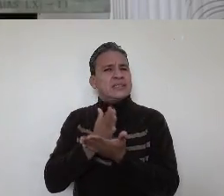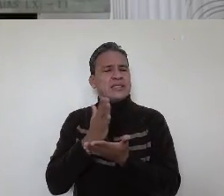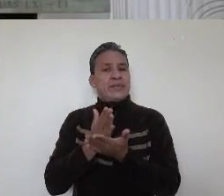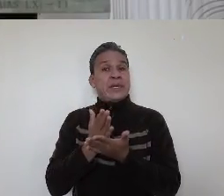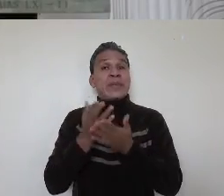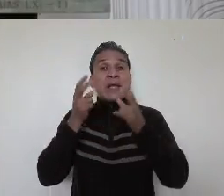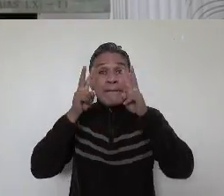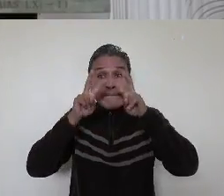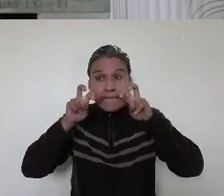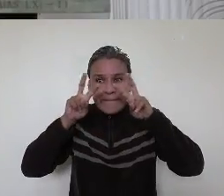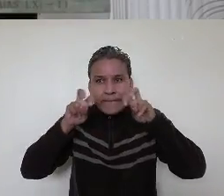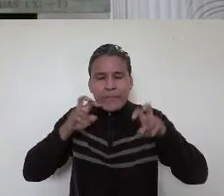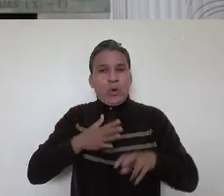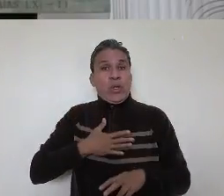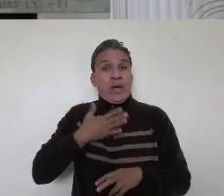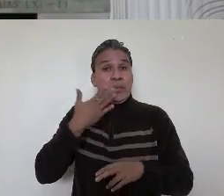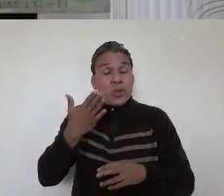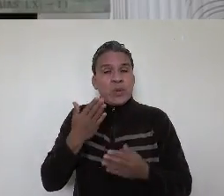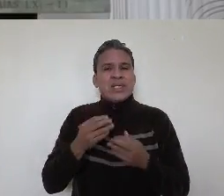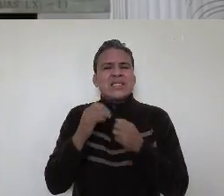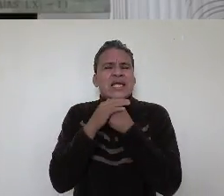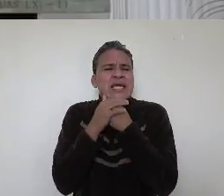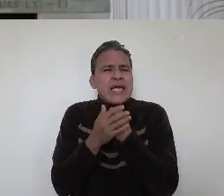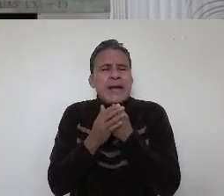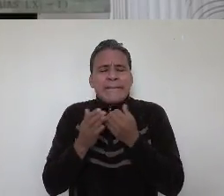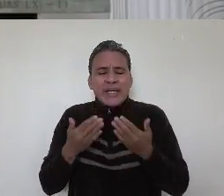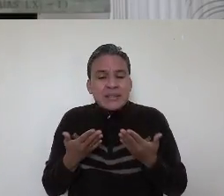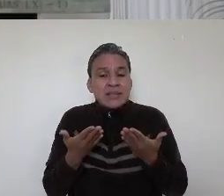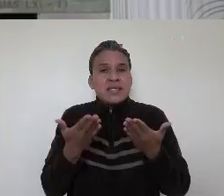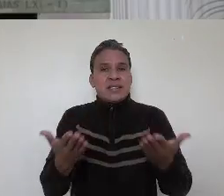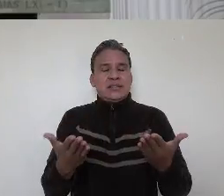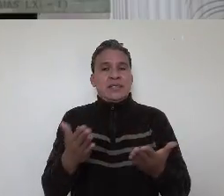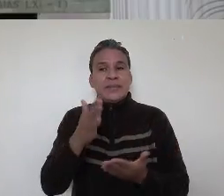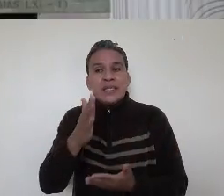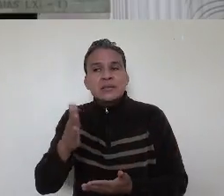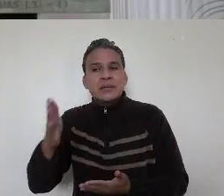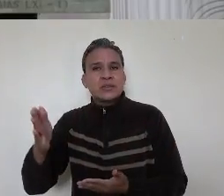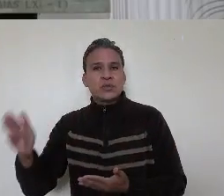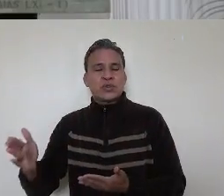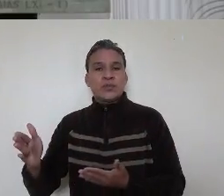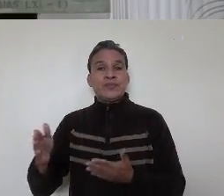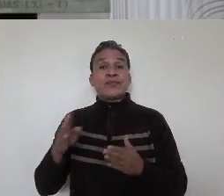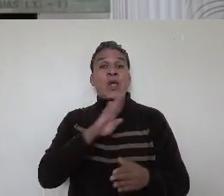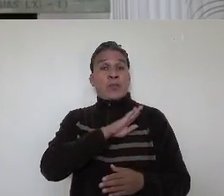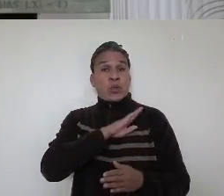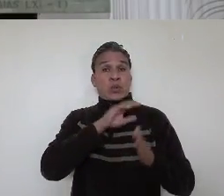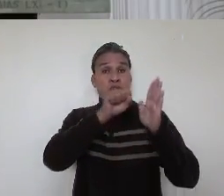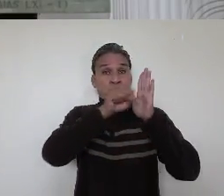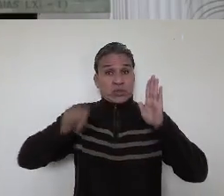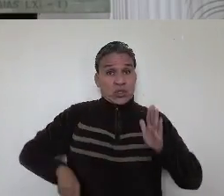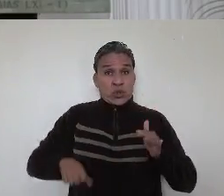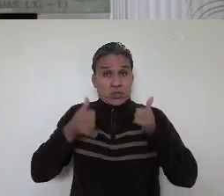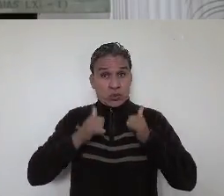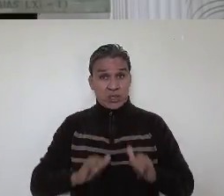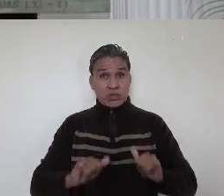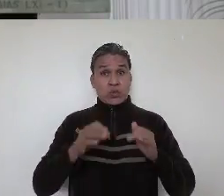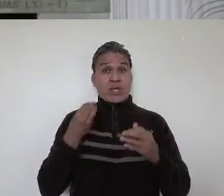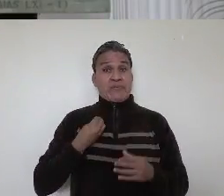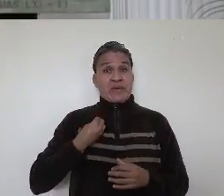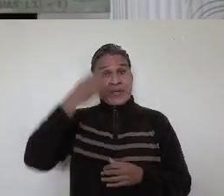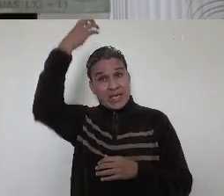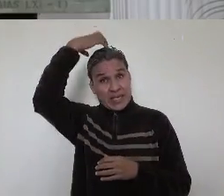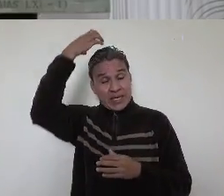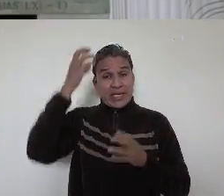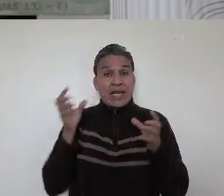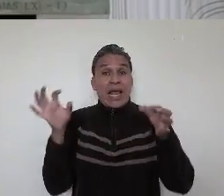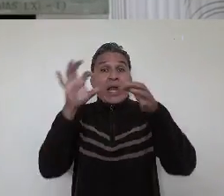descubrirte en todos y amarte y servirte en cada uno. Por nuestro Señor Jesucristo, tu Hijo, que vive y reina contigo en la